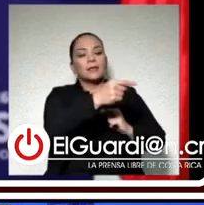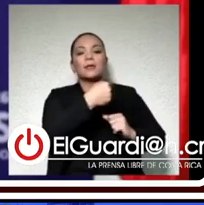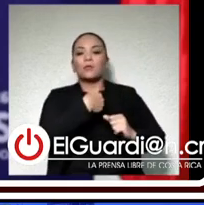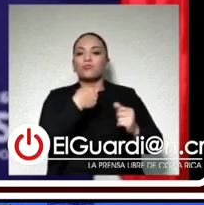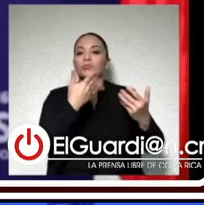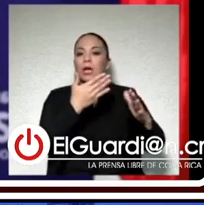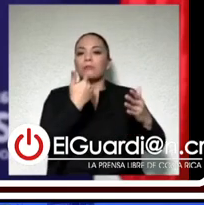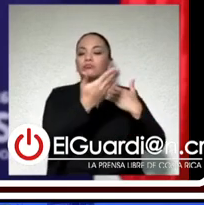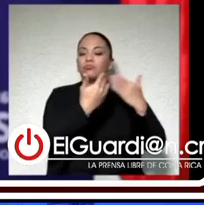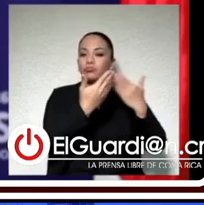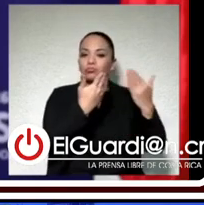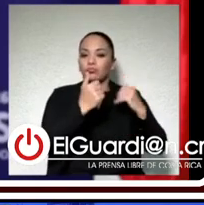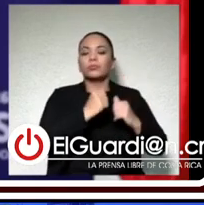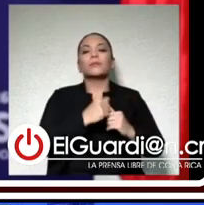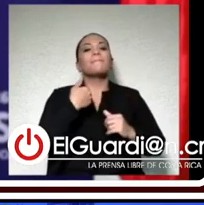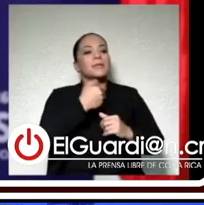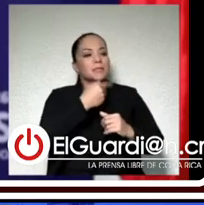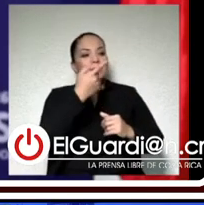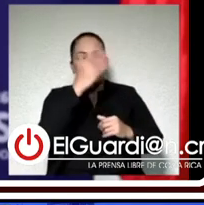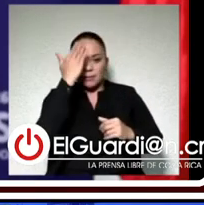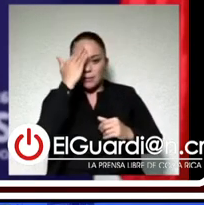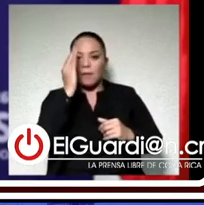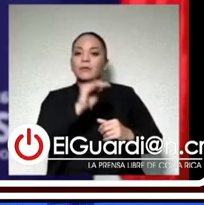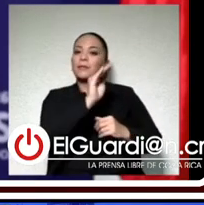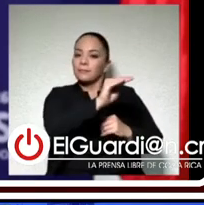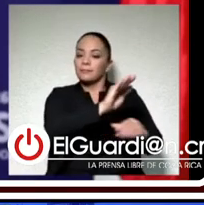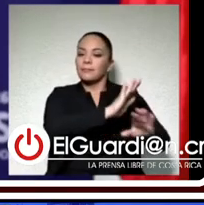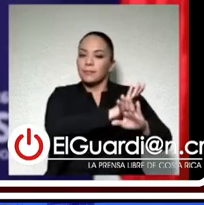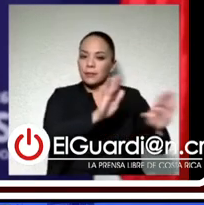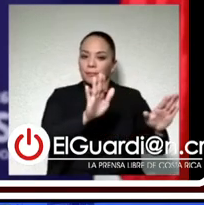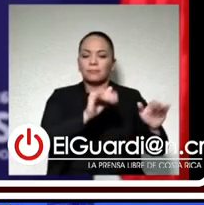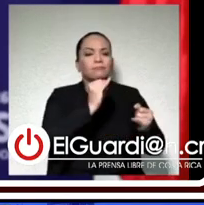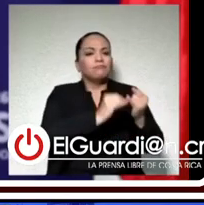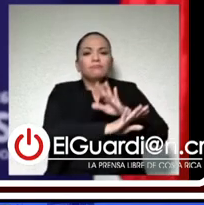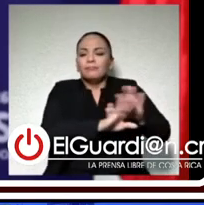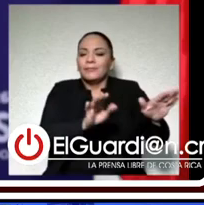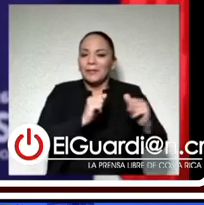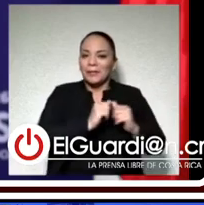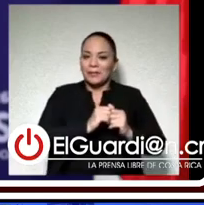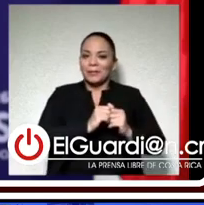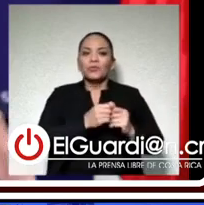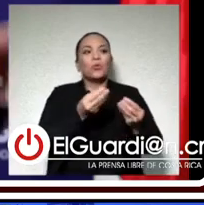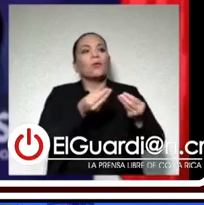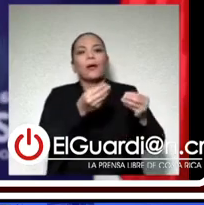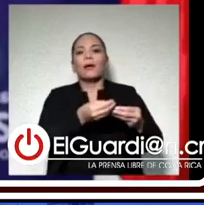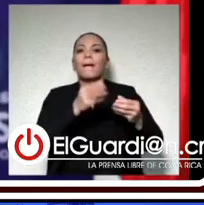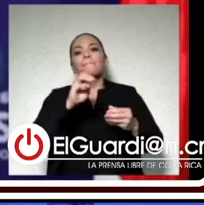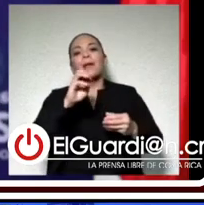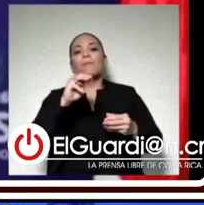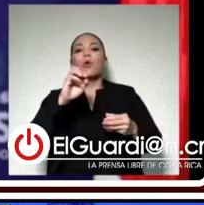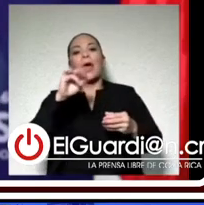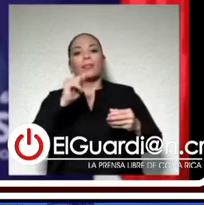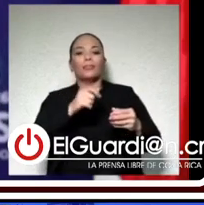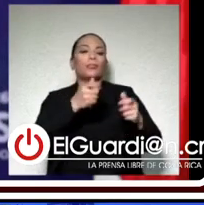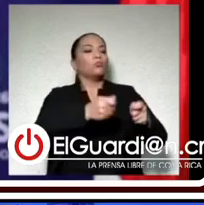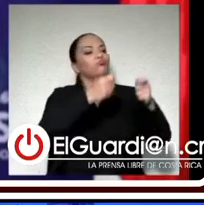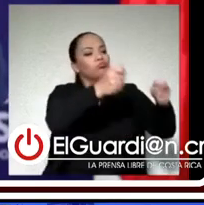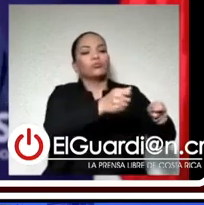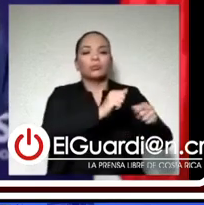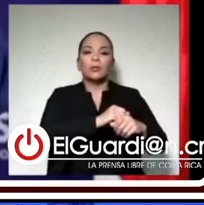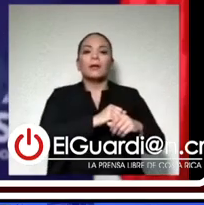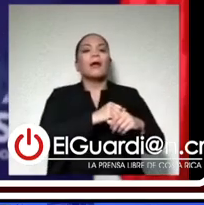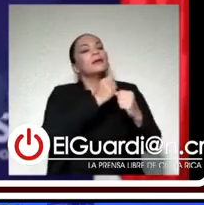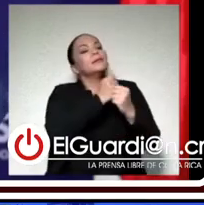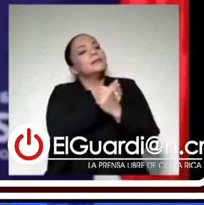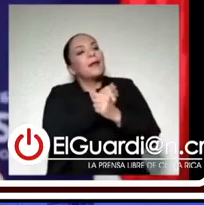tener. Ella está advertida y se acabó. ¿De qué le va a mandar un memorándum? Estimada ministra, por